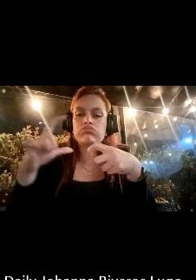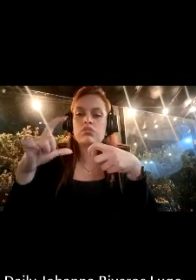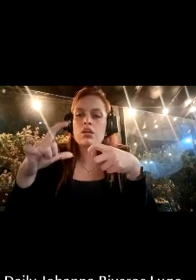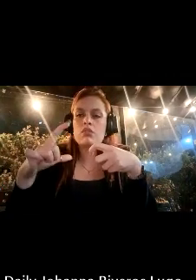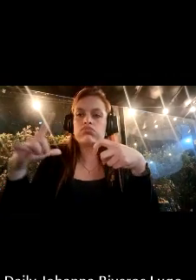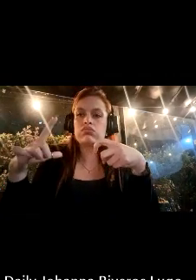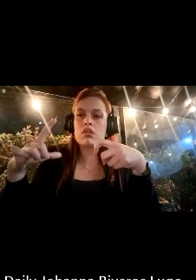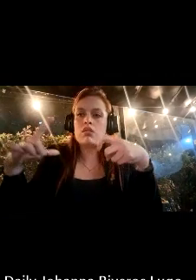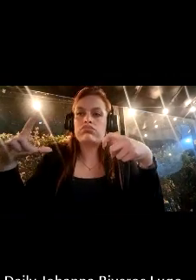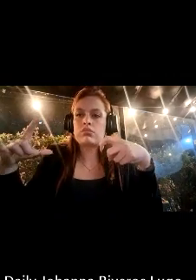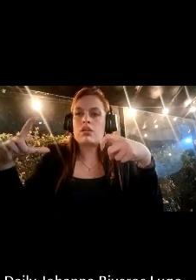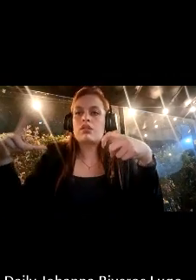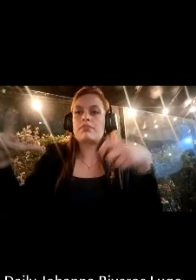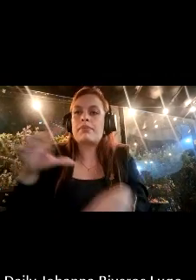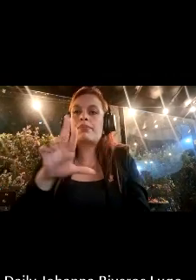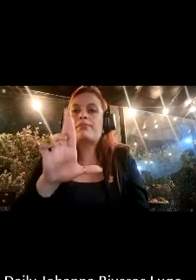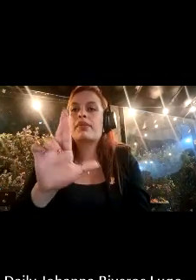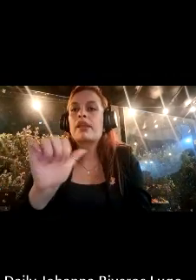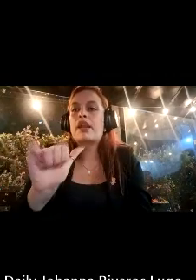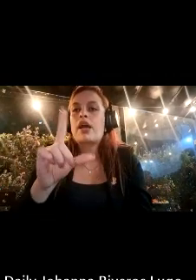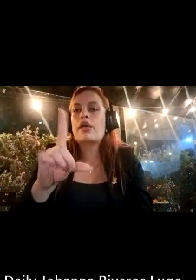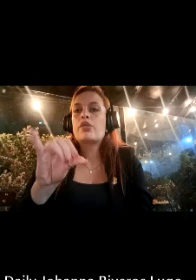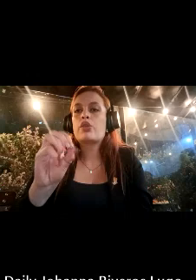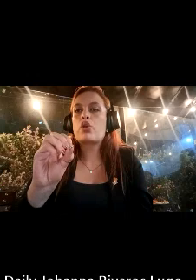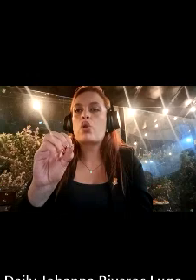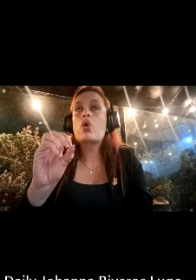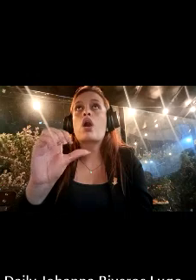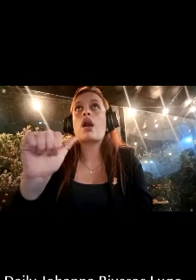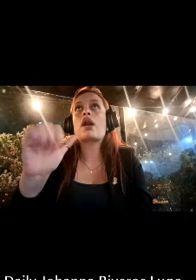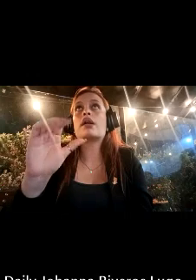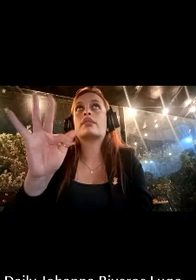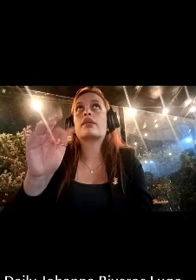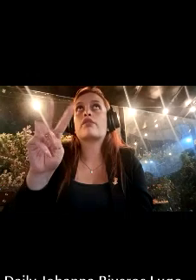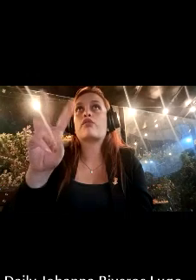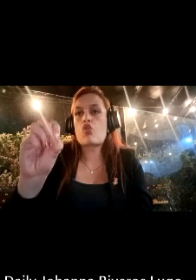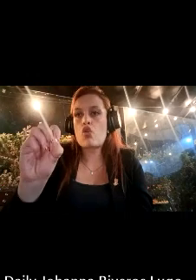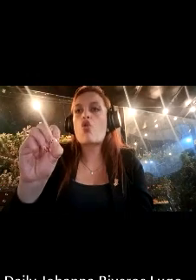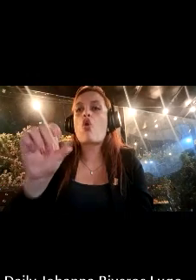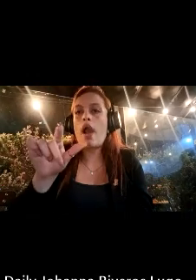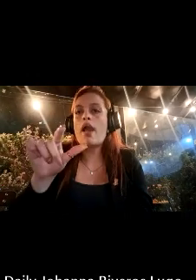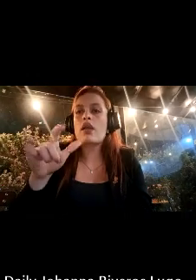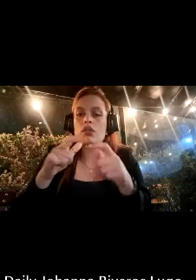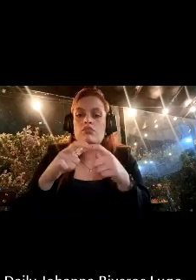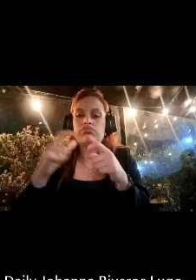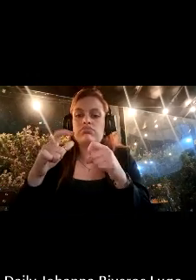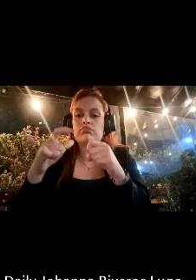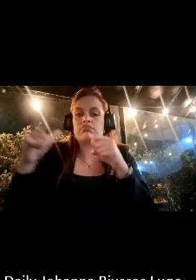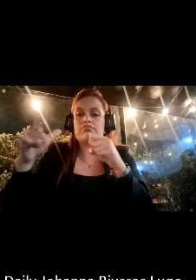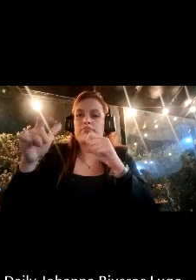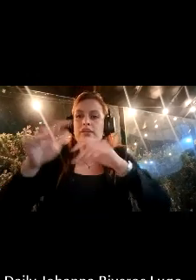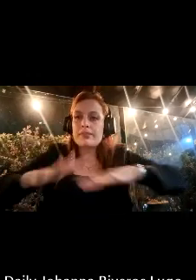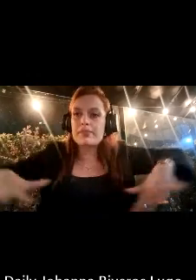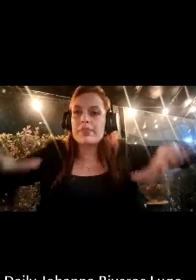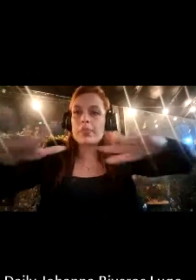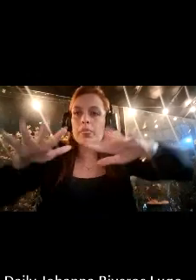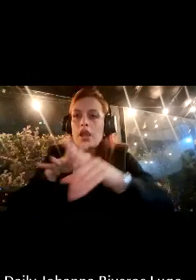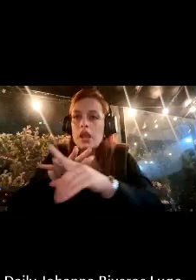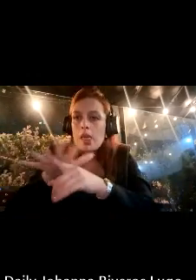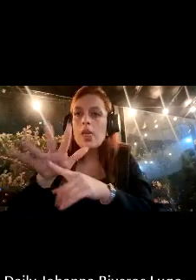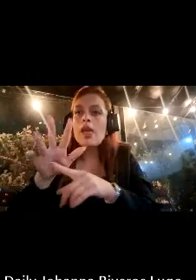esta zona pueda prosperar la vida, porque la radioactividad afecta a todo organismo vivo al